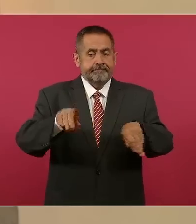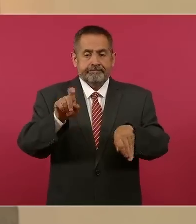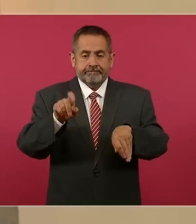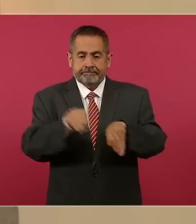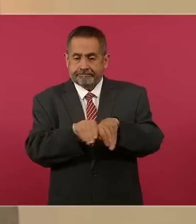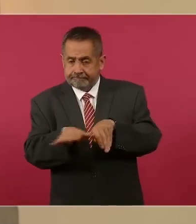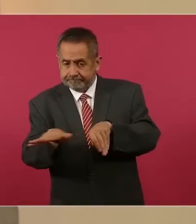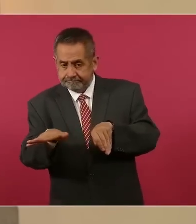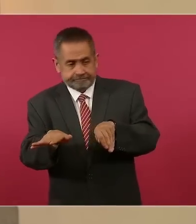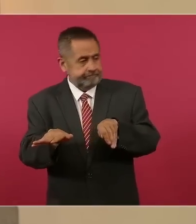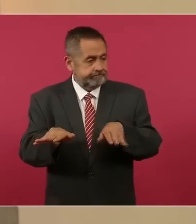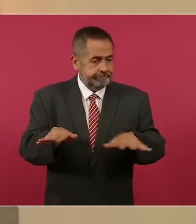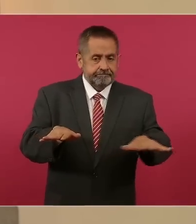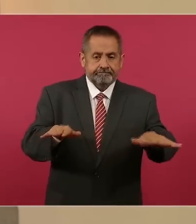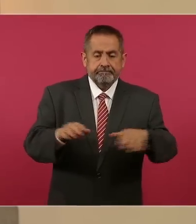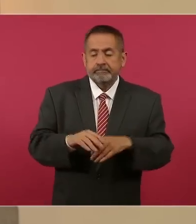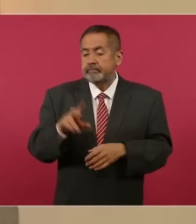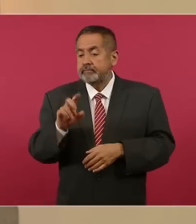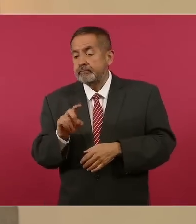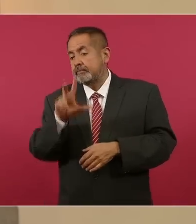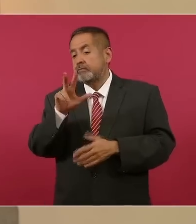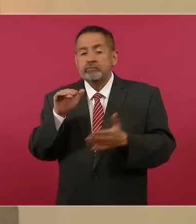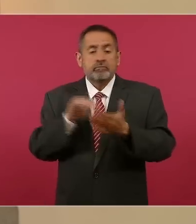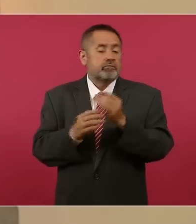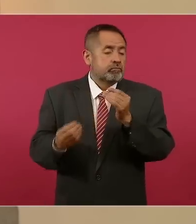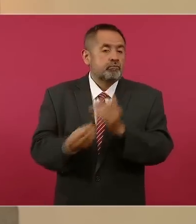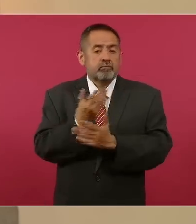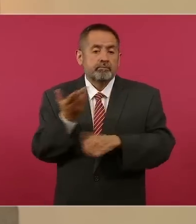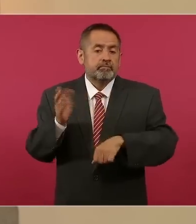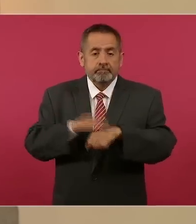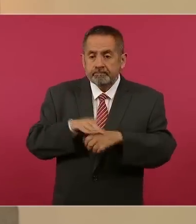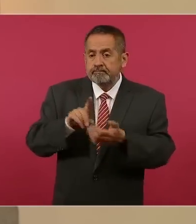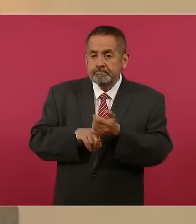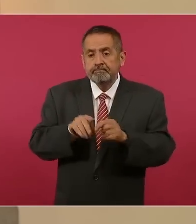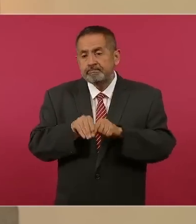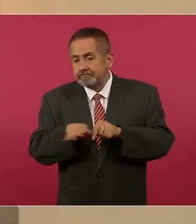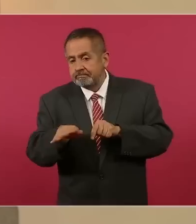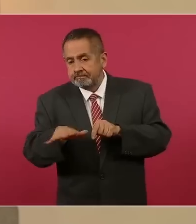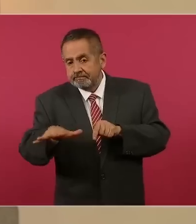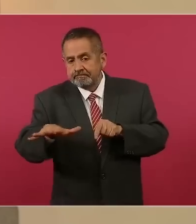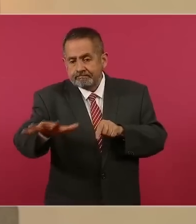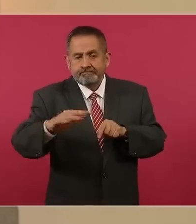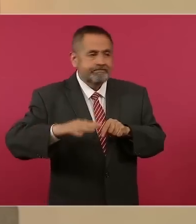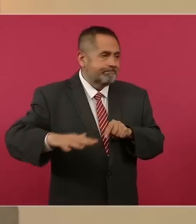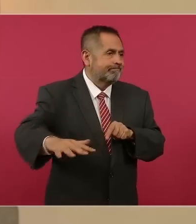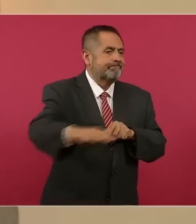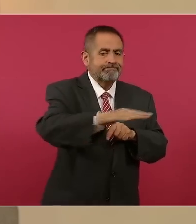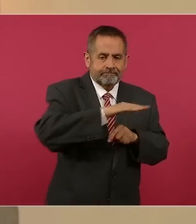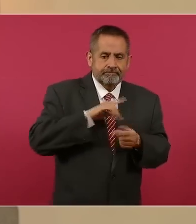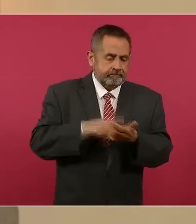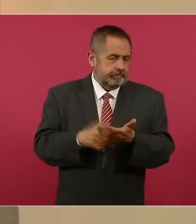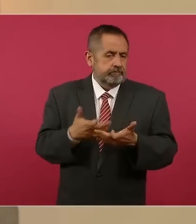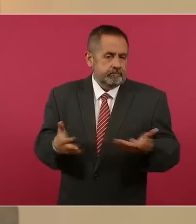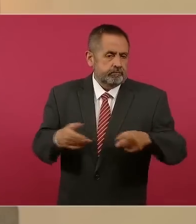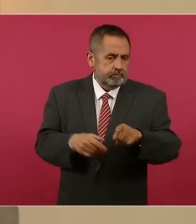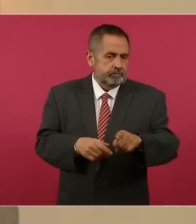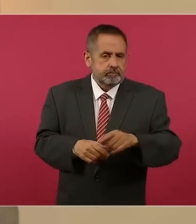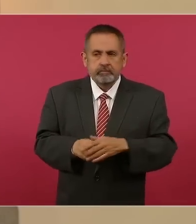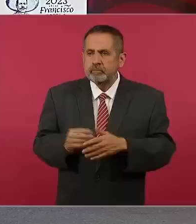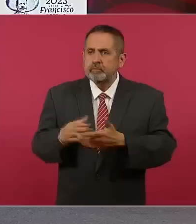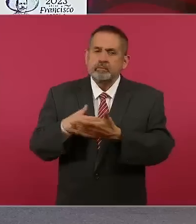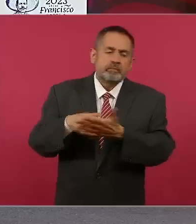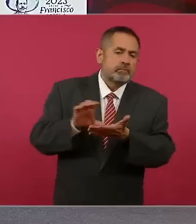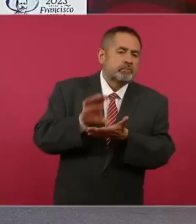ampliar en 38,000 nuevas hectáreas la superficie de riego que actualmente tiene la tribu, con una inversión de más